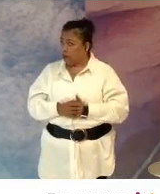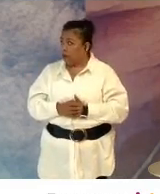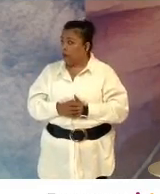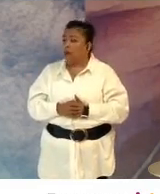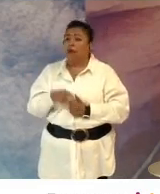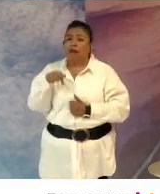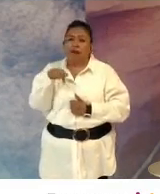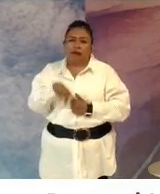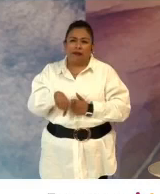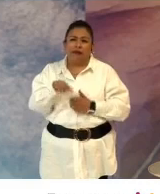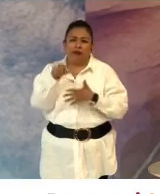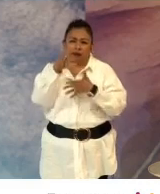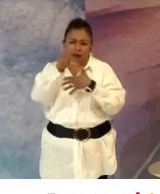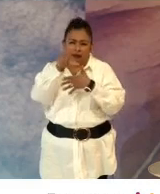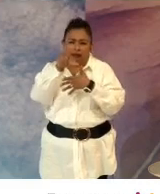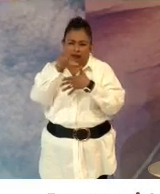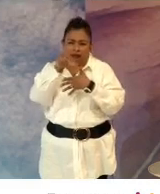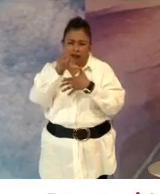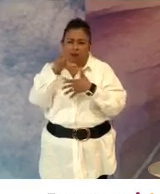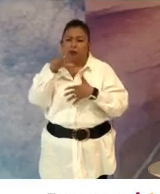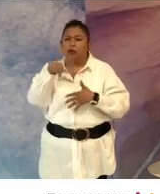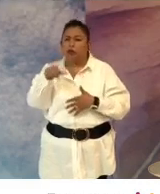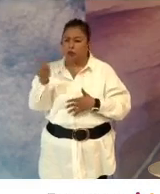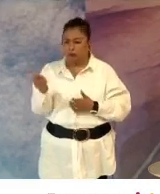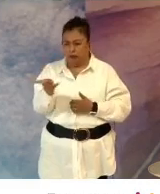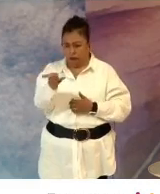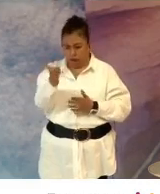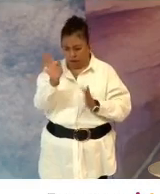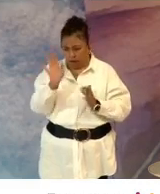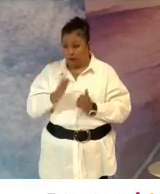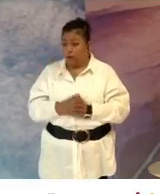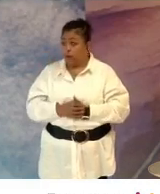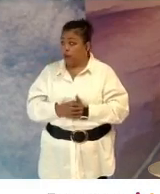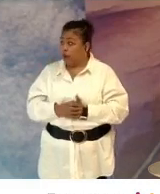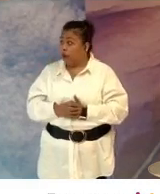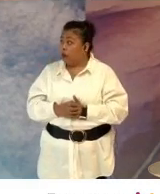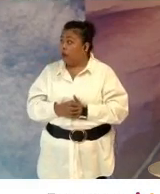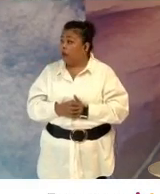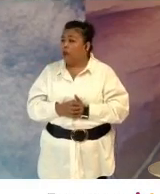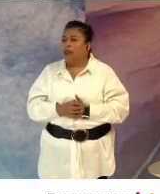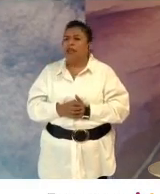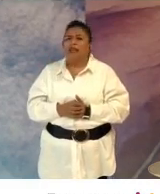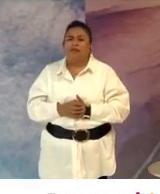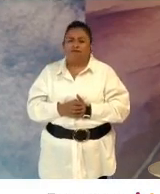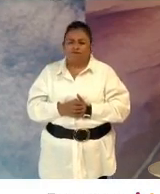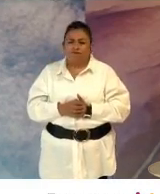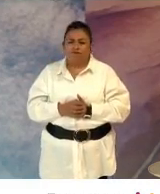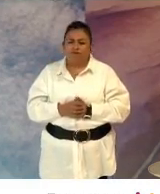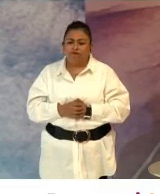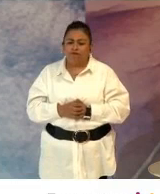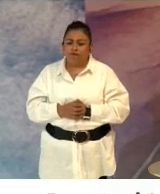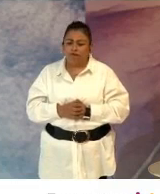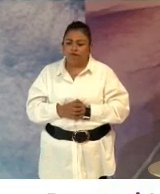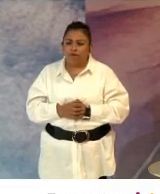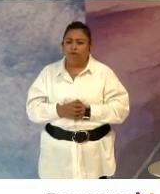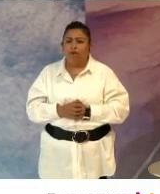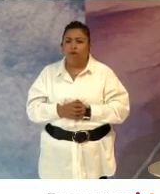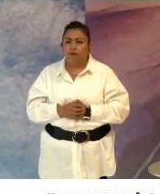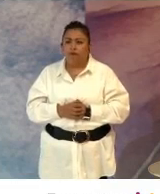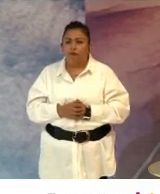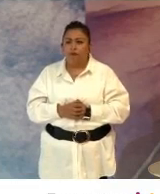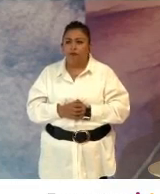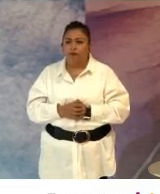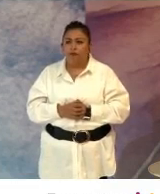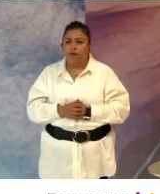Latin America, how would you visualize, if you could paint a picture of how do you